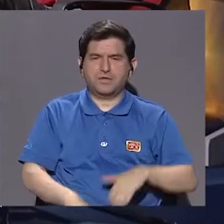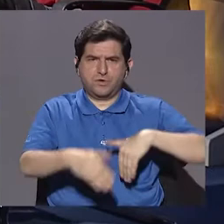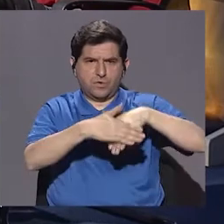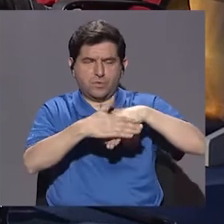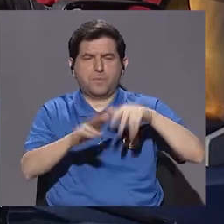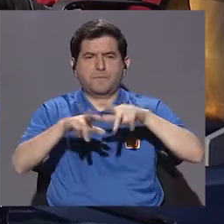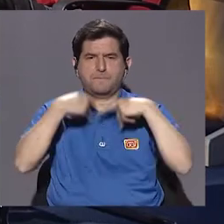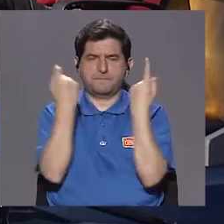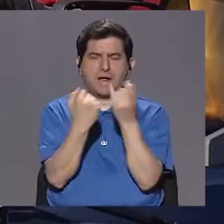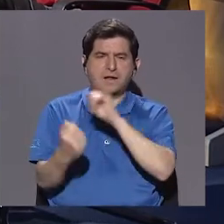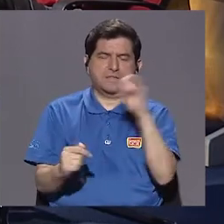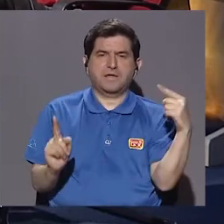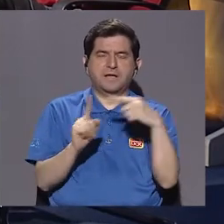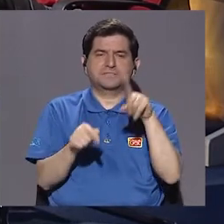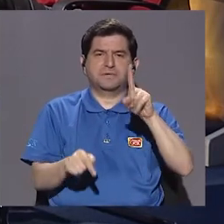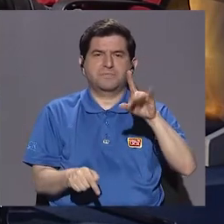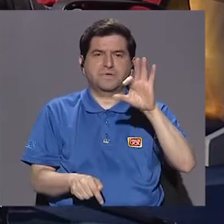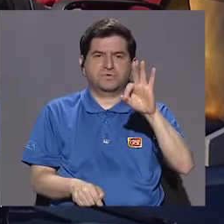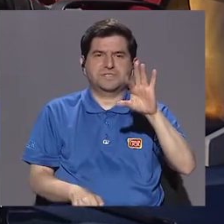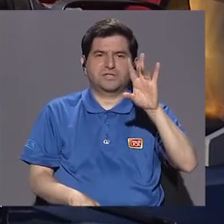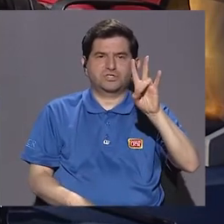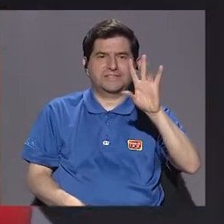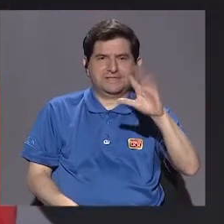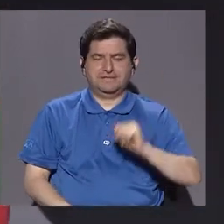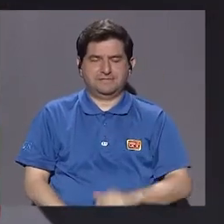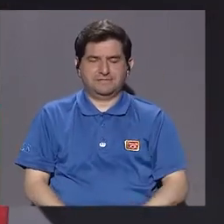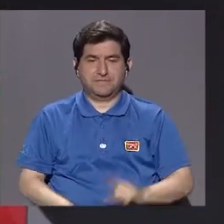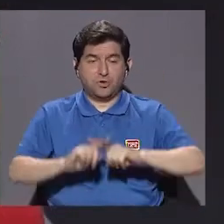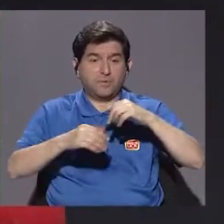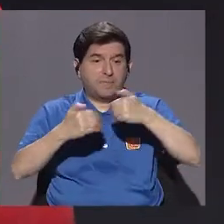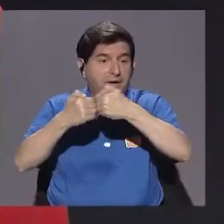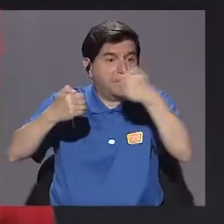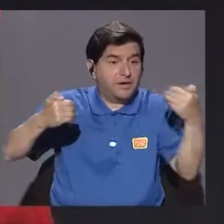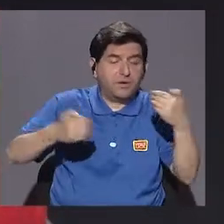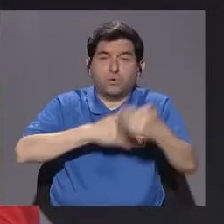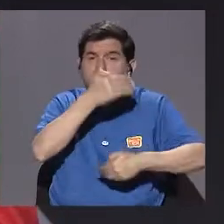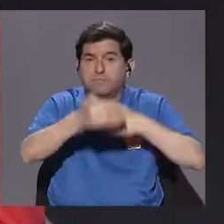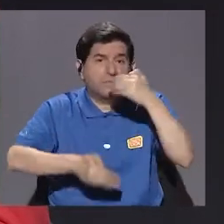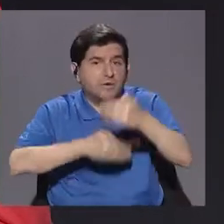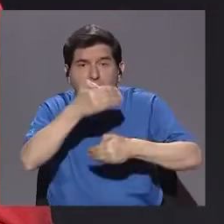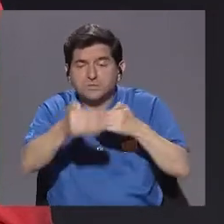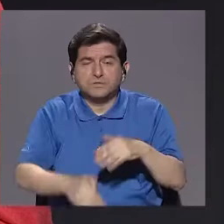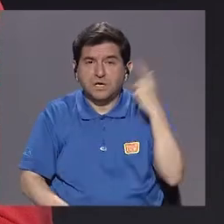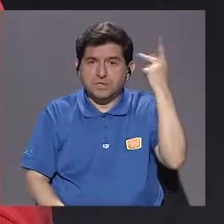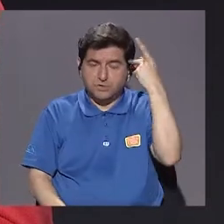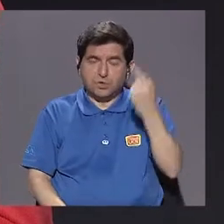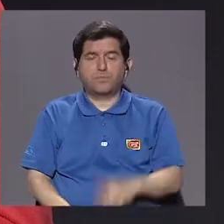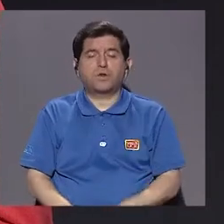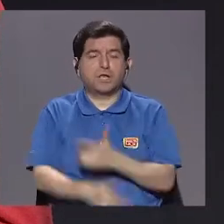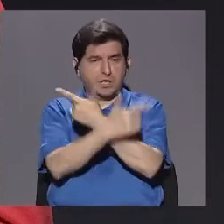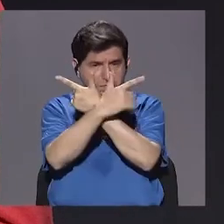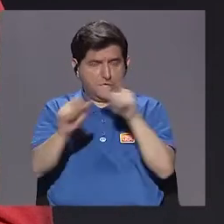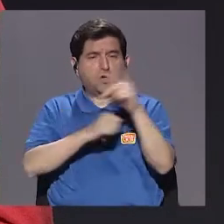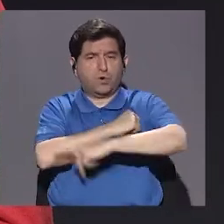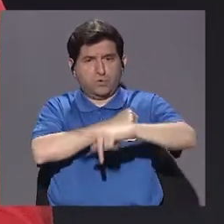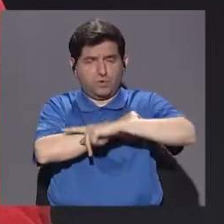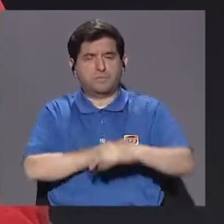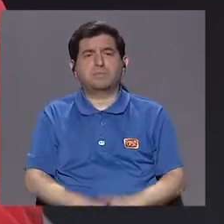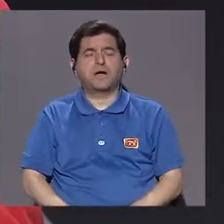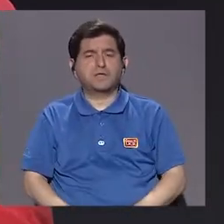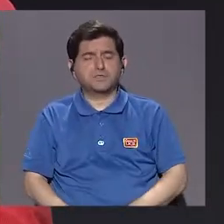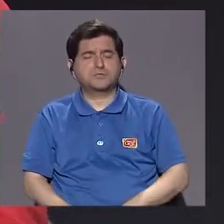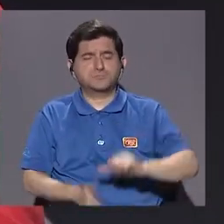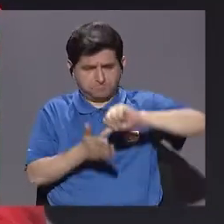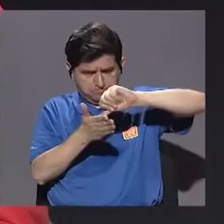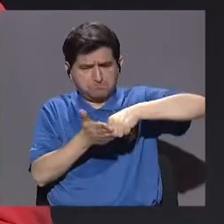participación de partidos de izquierda hasta 1975 pero aparte de eso el proceso político liberal del país fue acentuado